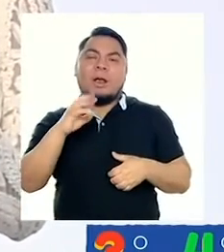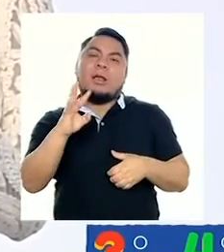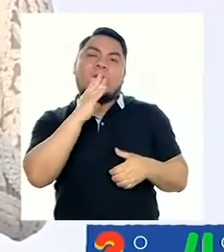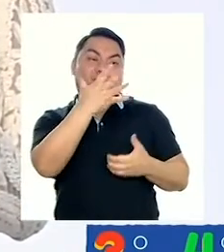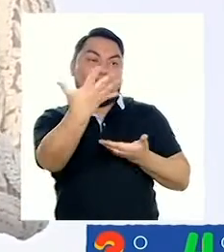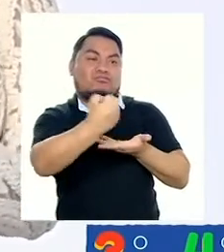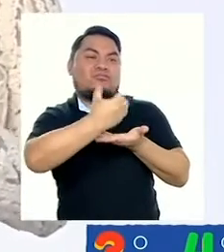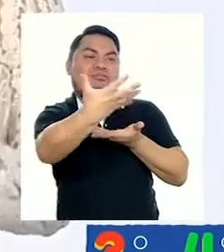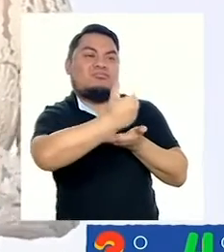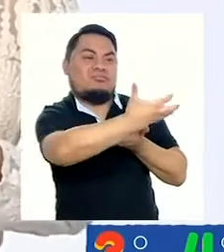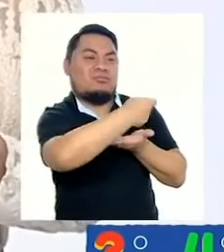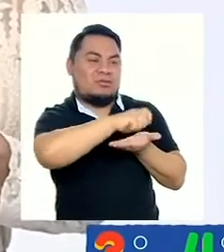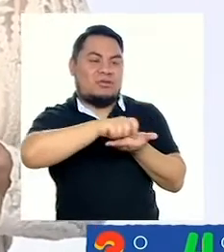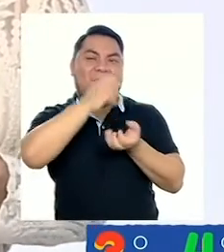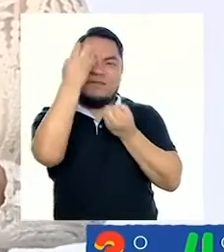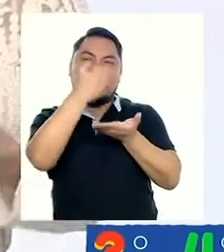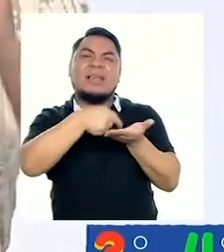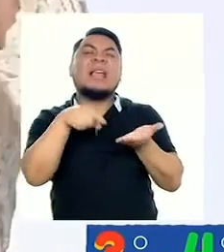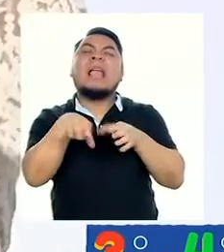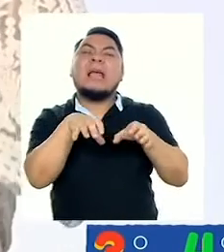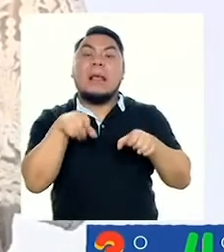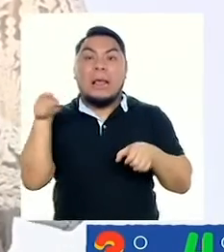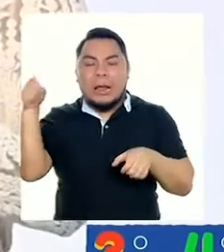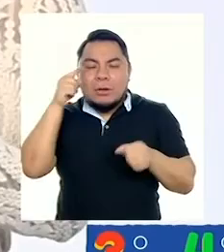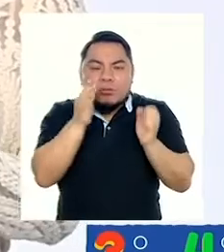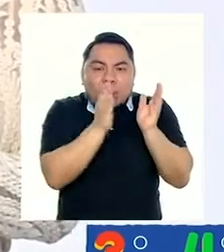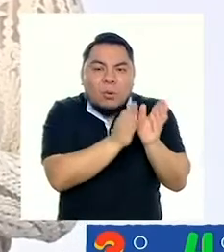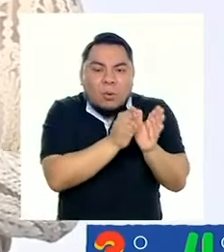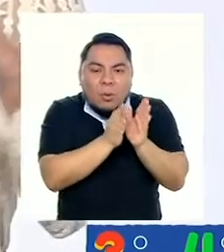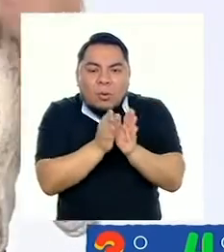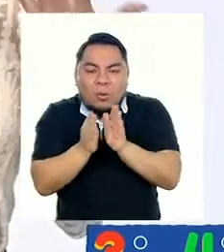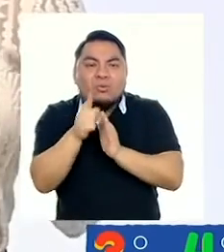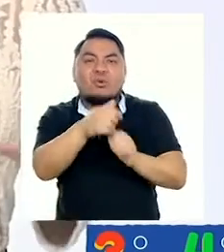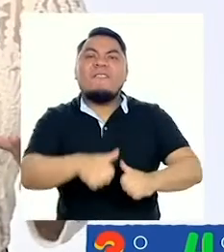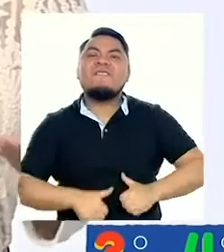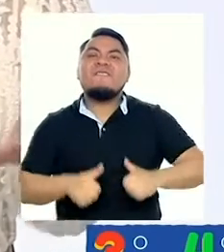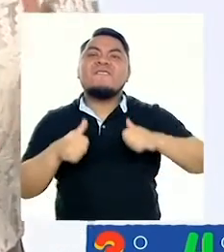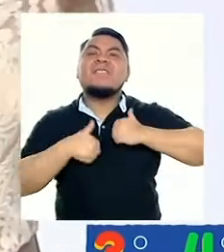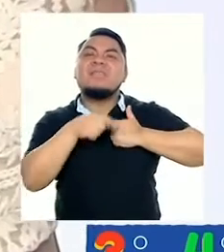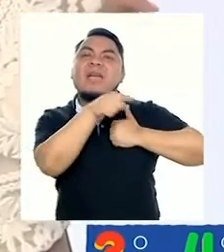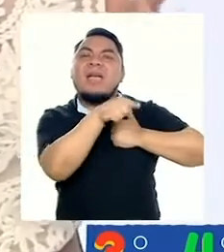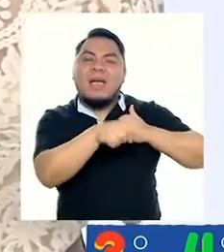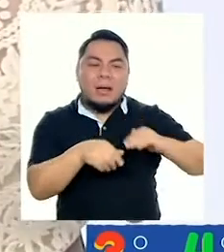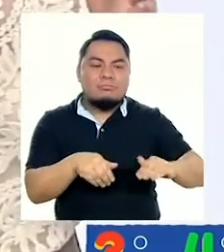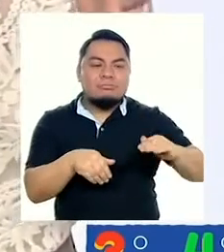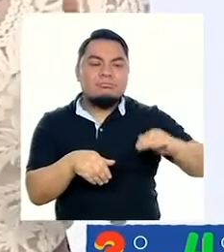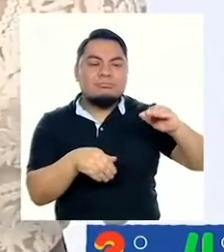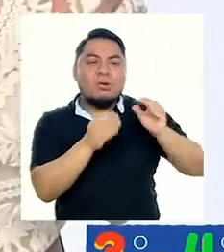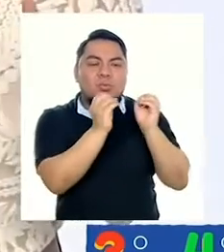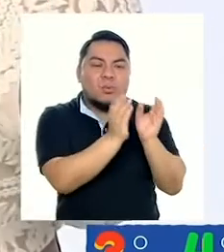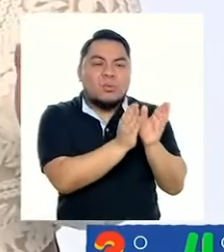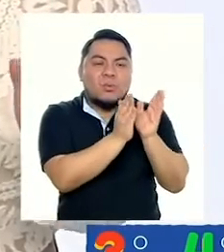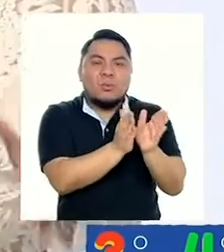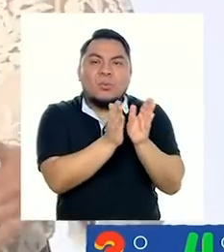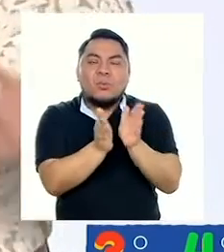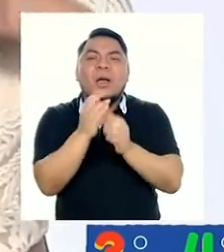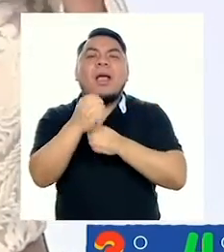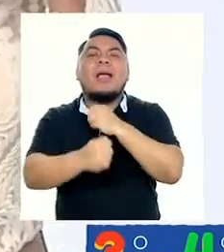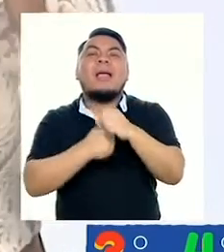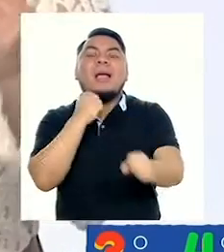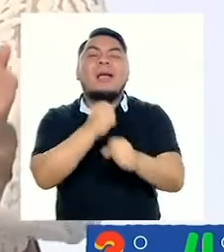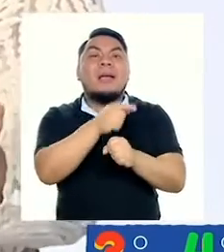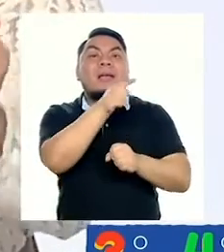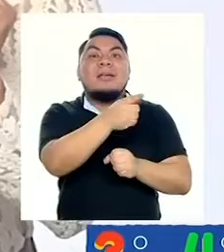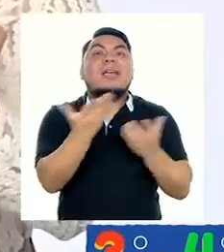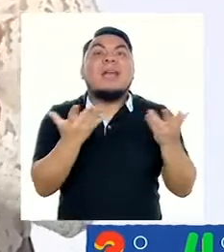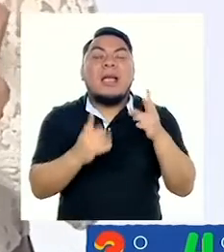recolectar estos datos? Pues los ordena en orden cronológico, es decir, los ordena según el año en el